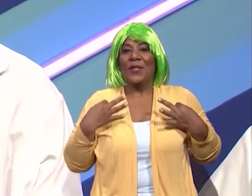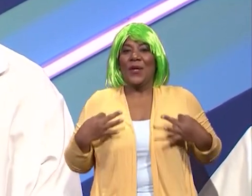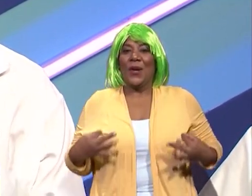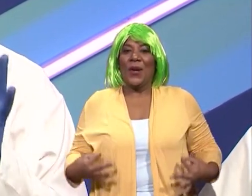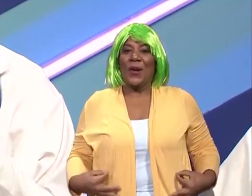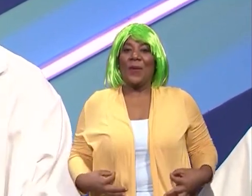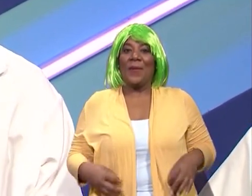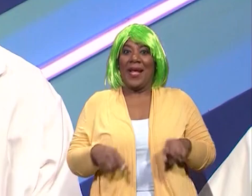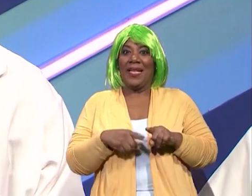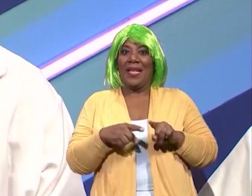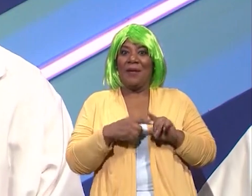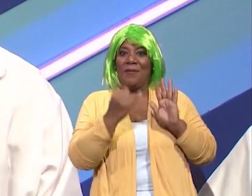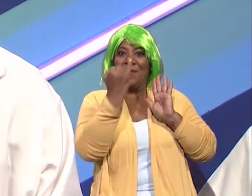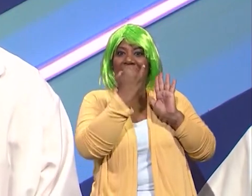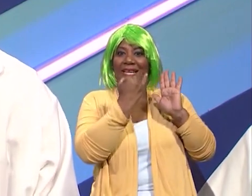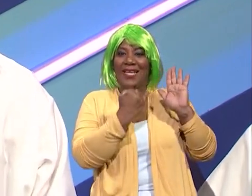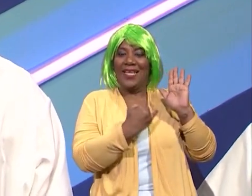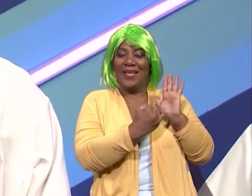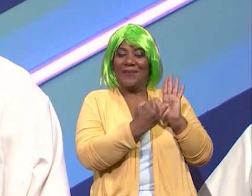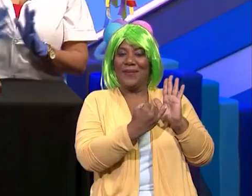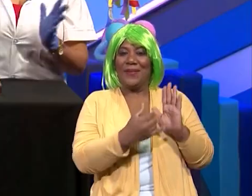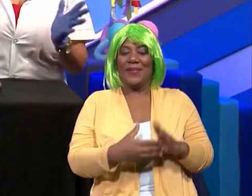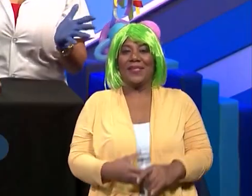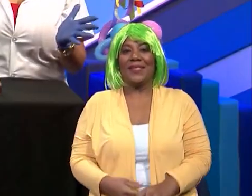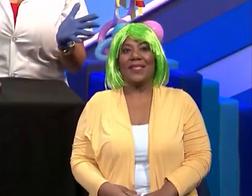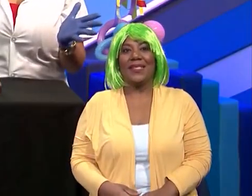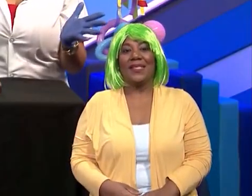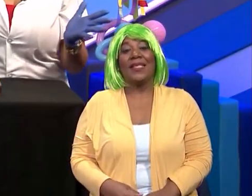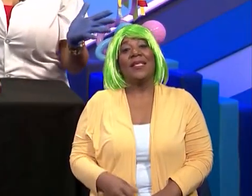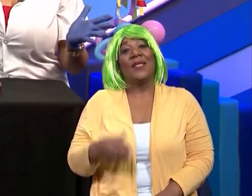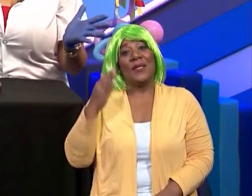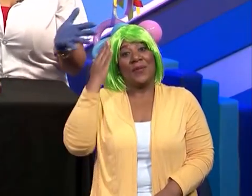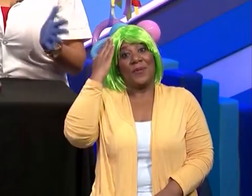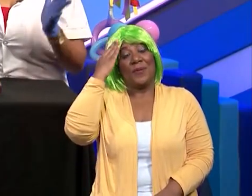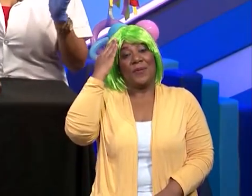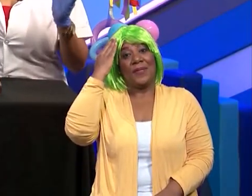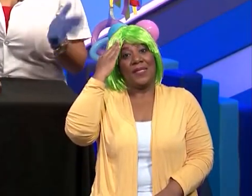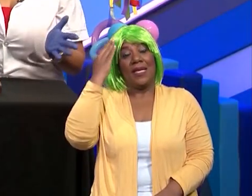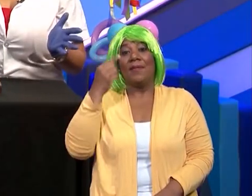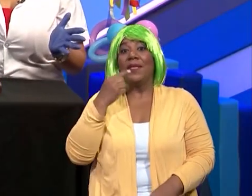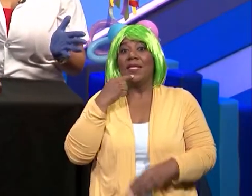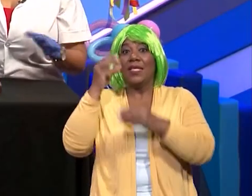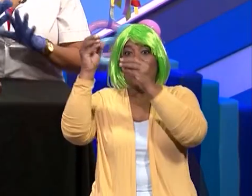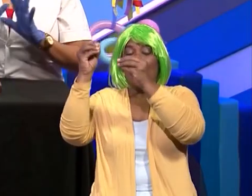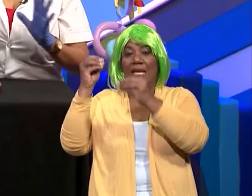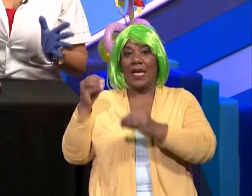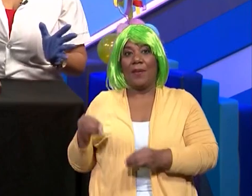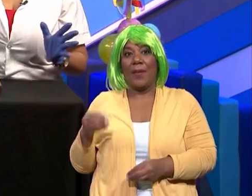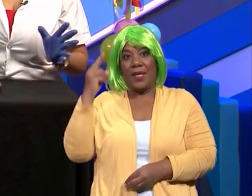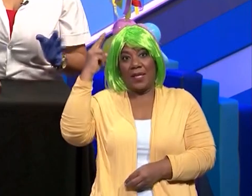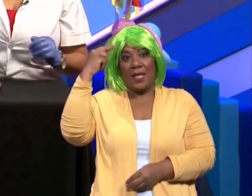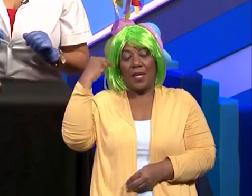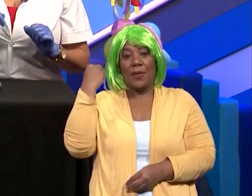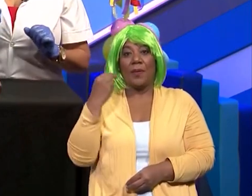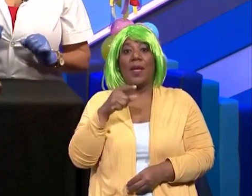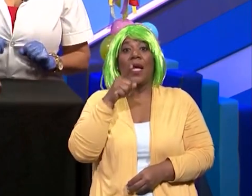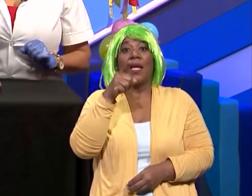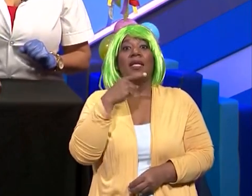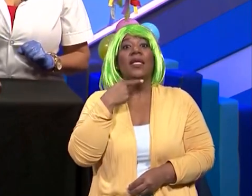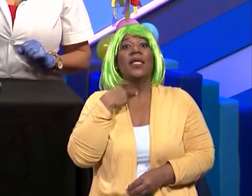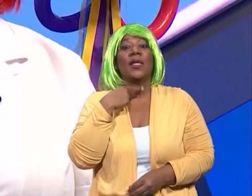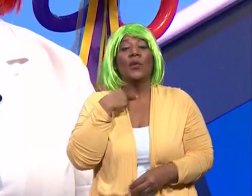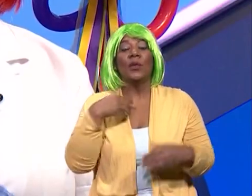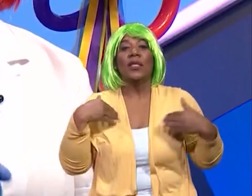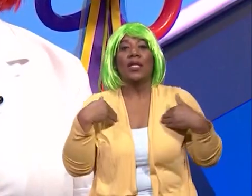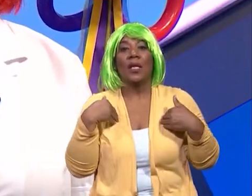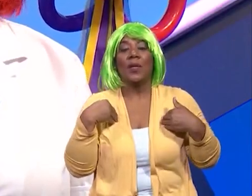artes con tanta creatividad. Como yo sé, maestro Ramiro, que a nuestros pequeños científicos les encantan los animales, le traemos